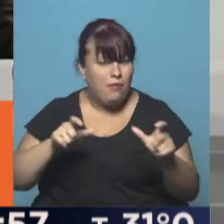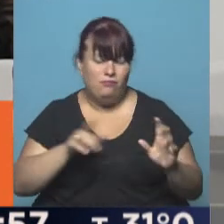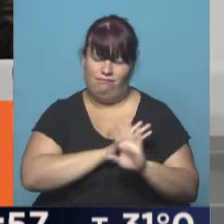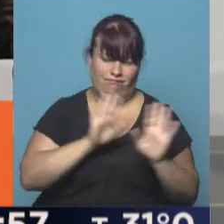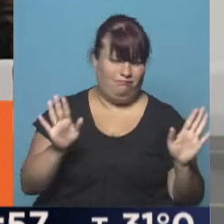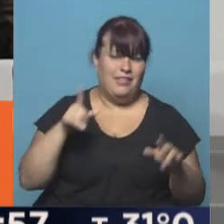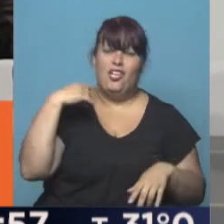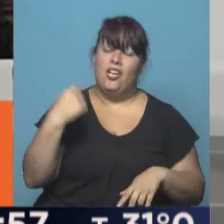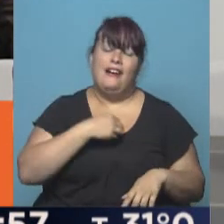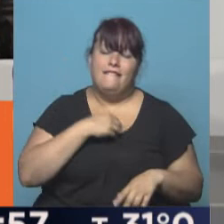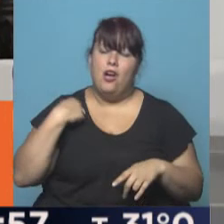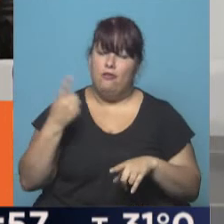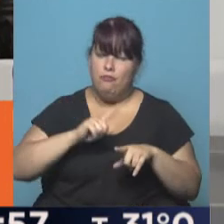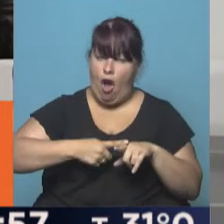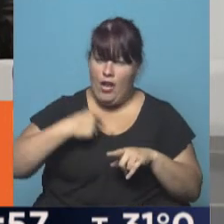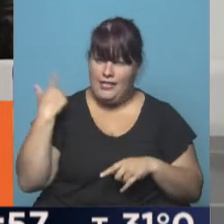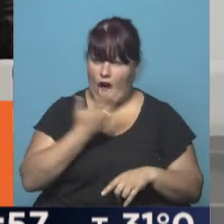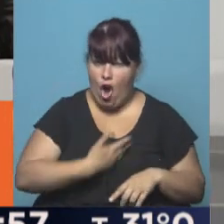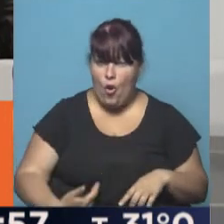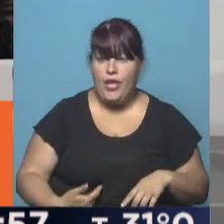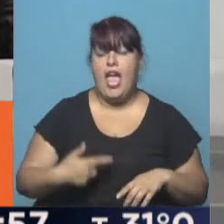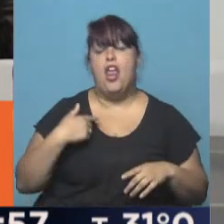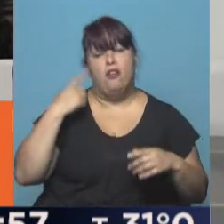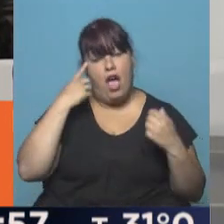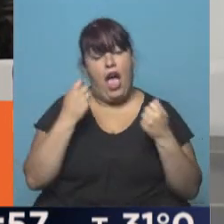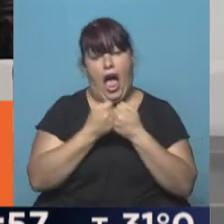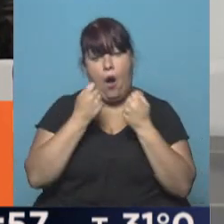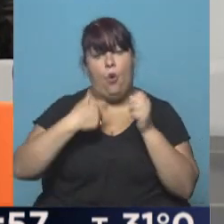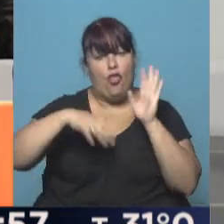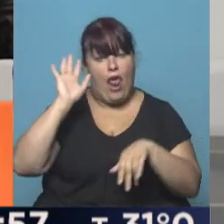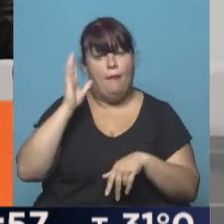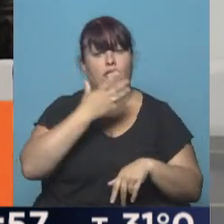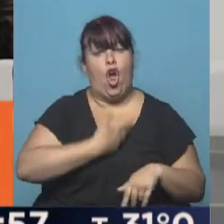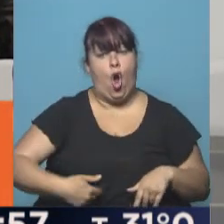La vocación política de este gobierno, y compartida por la mayoría de los